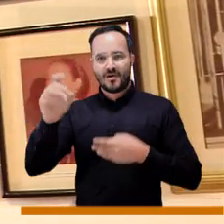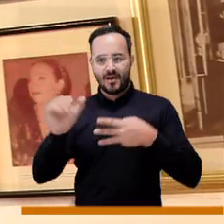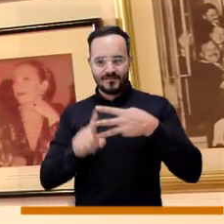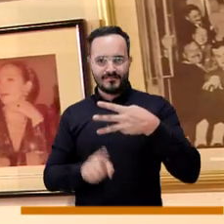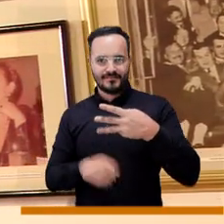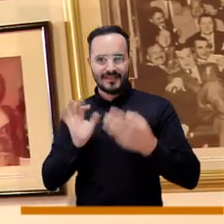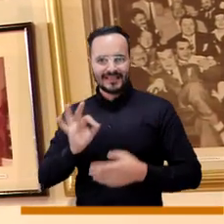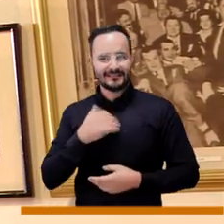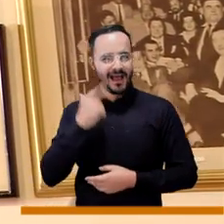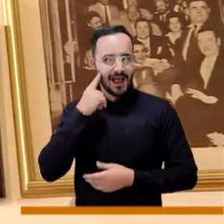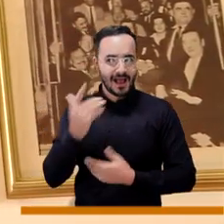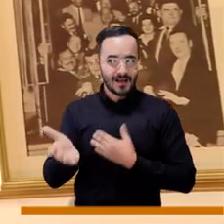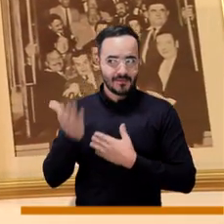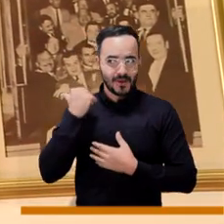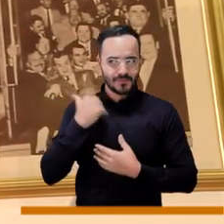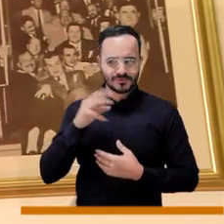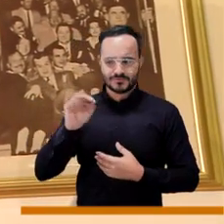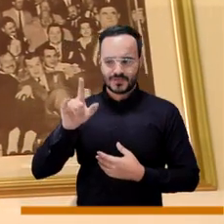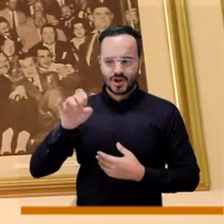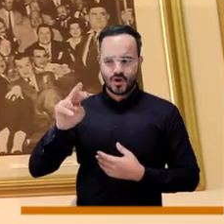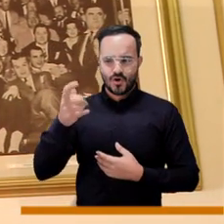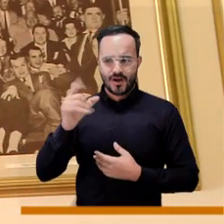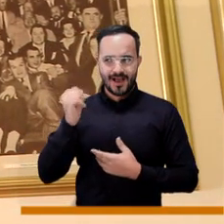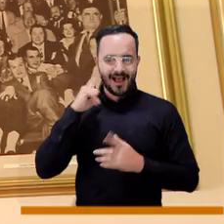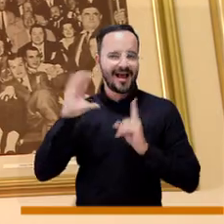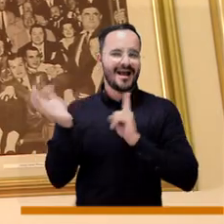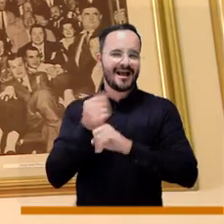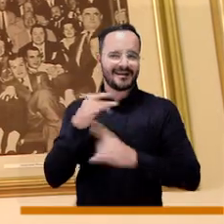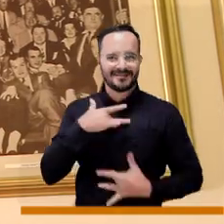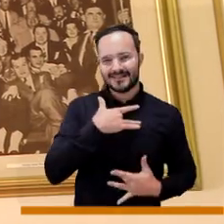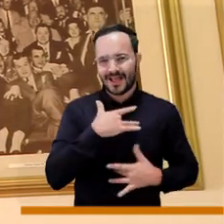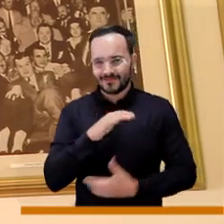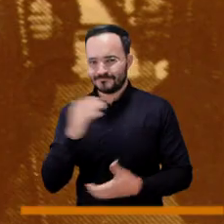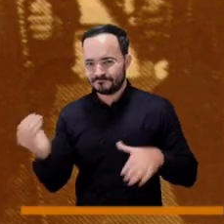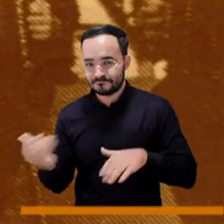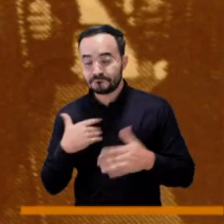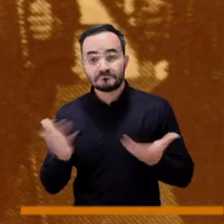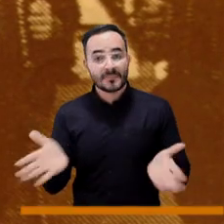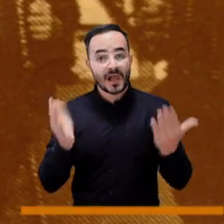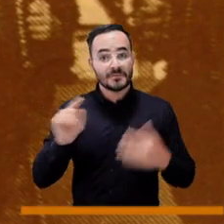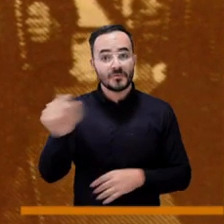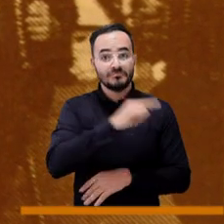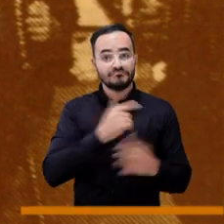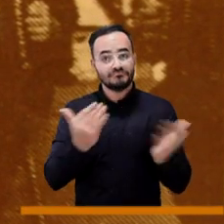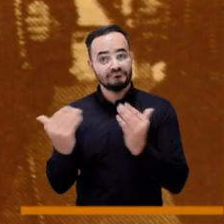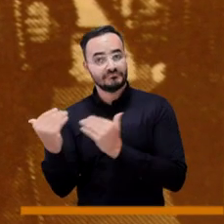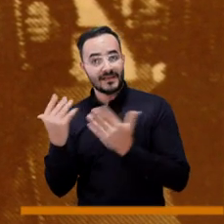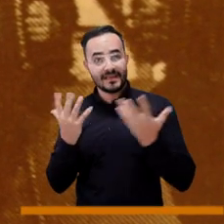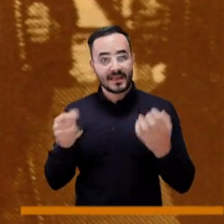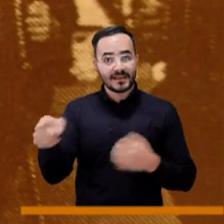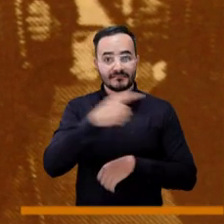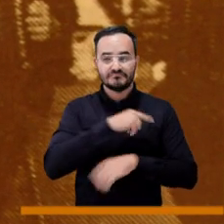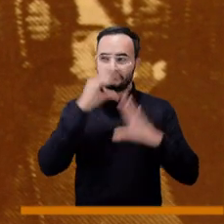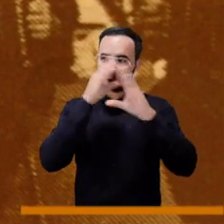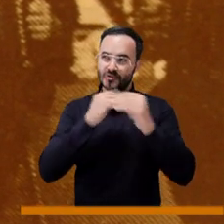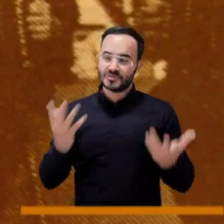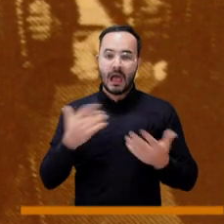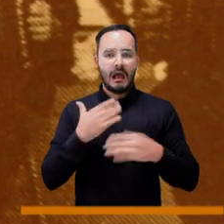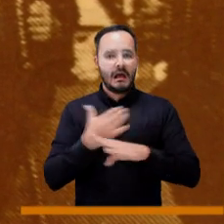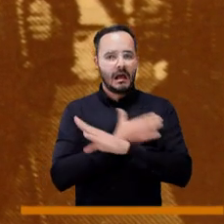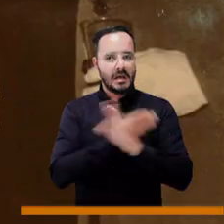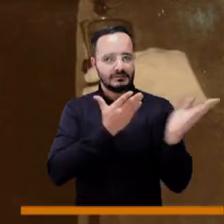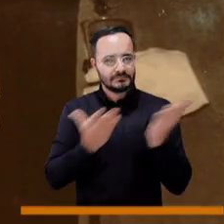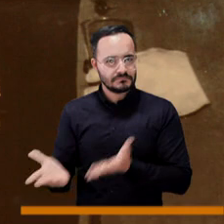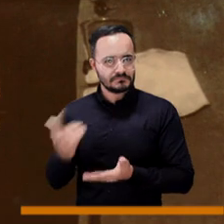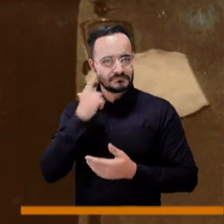sabe que te están invitando a bailar tango. Entonces, esa es la invitación. La invitación es que las personas, si quieren venir de noche,